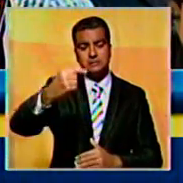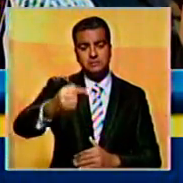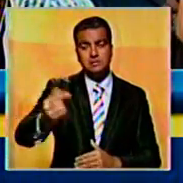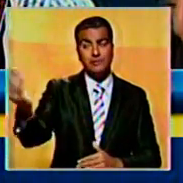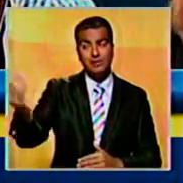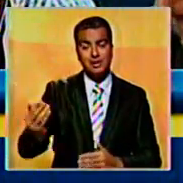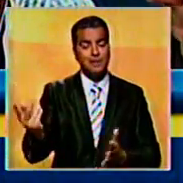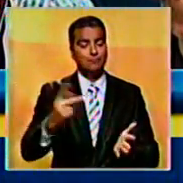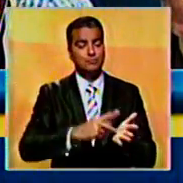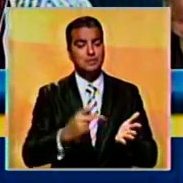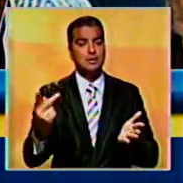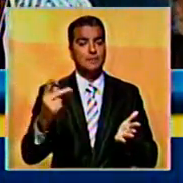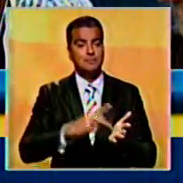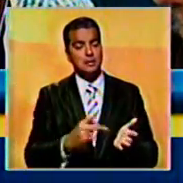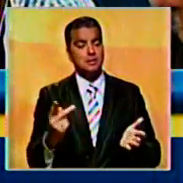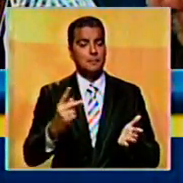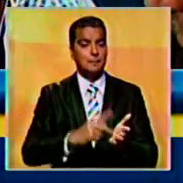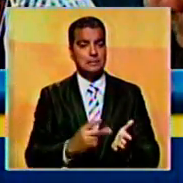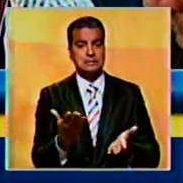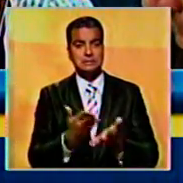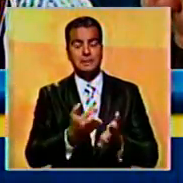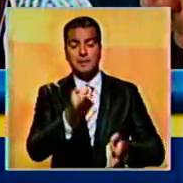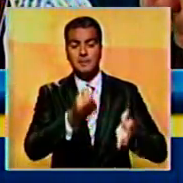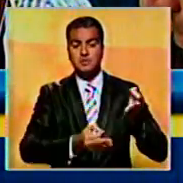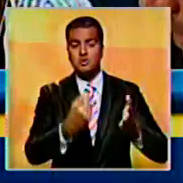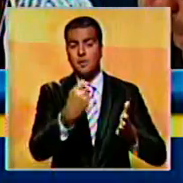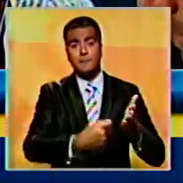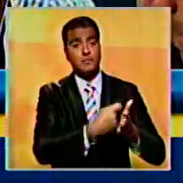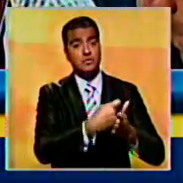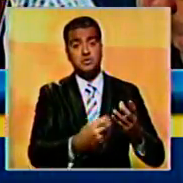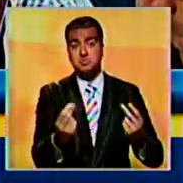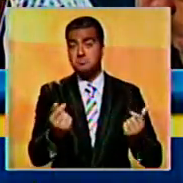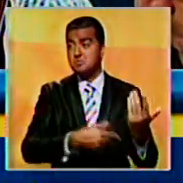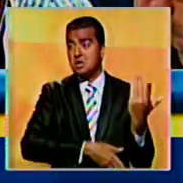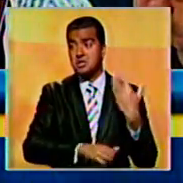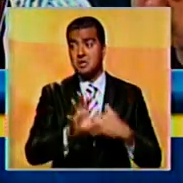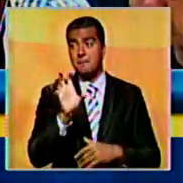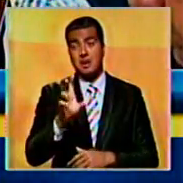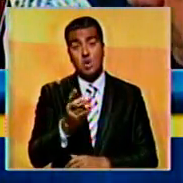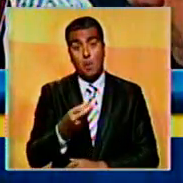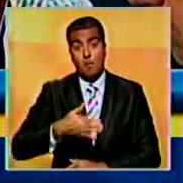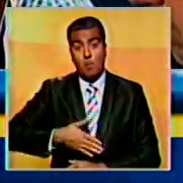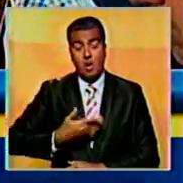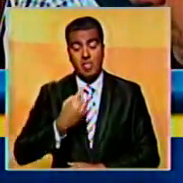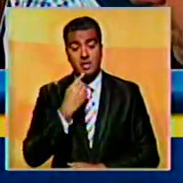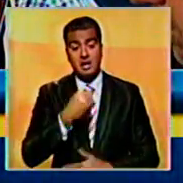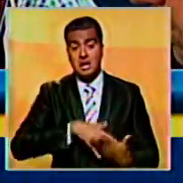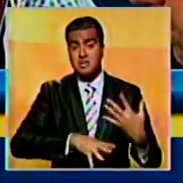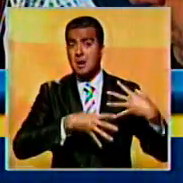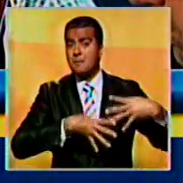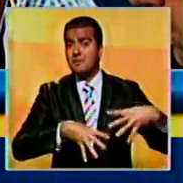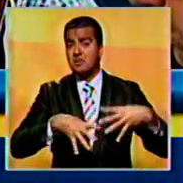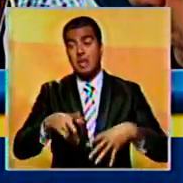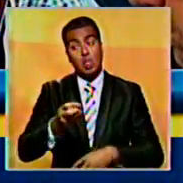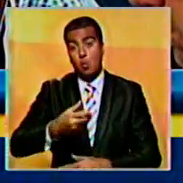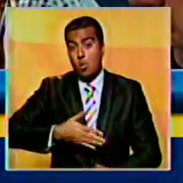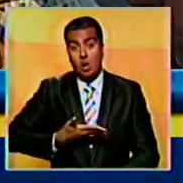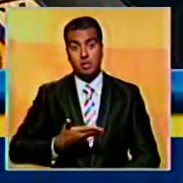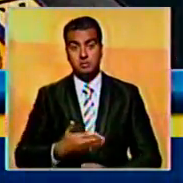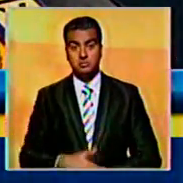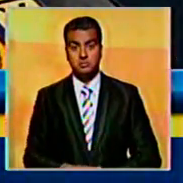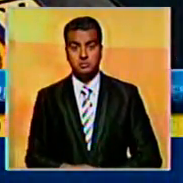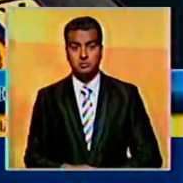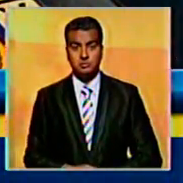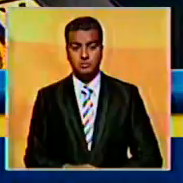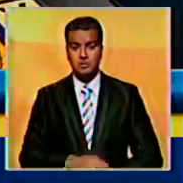a ser presentados ante un tribunal prohibición de salida del país en unos casos prohibición de manifestar en otros casos señalaron que